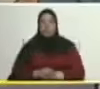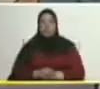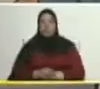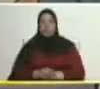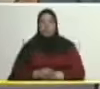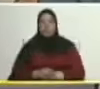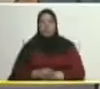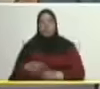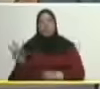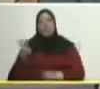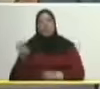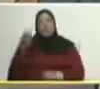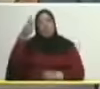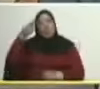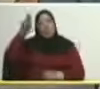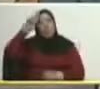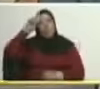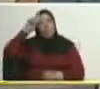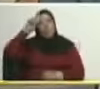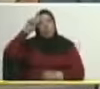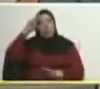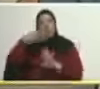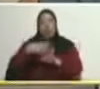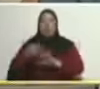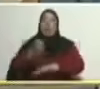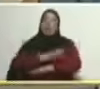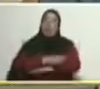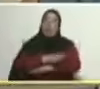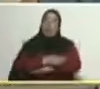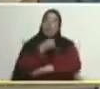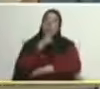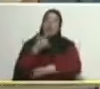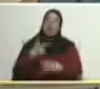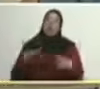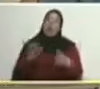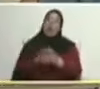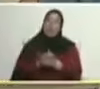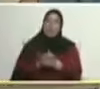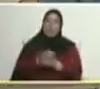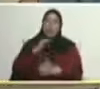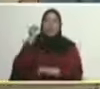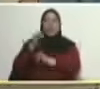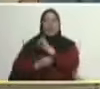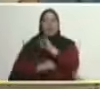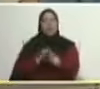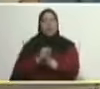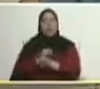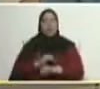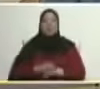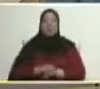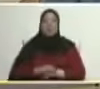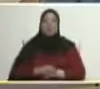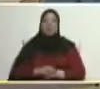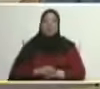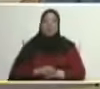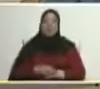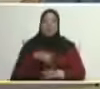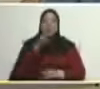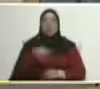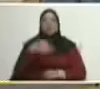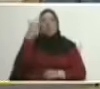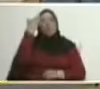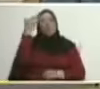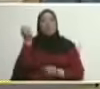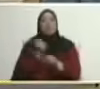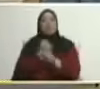Venezuela y Cuba han sido ejemplo de la solidaridad internacional. De hecho, hace solo dos